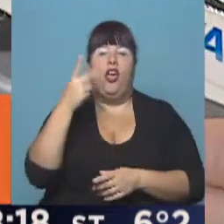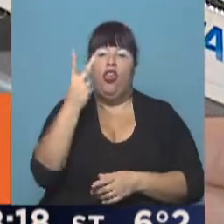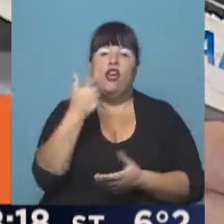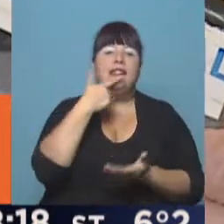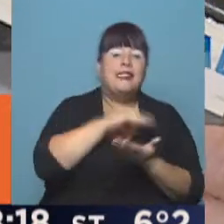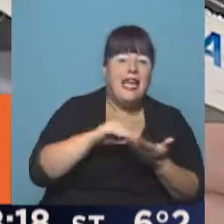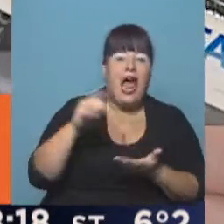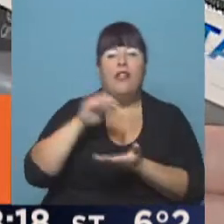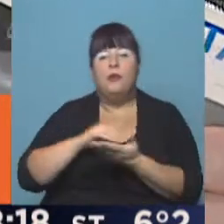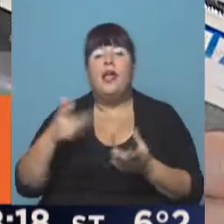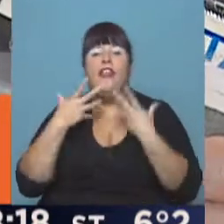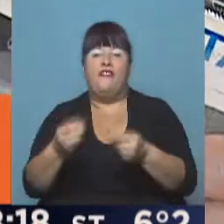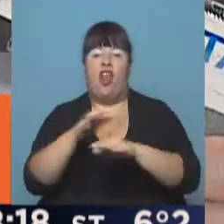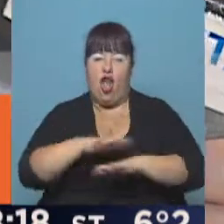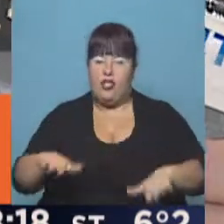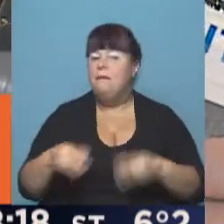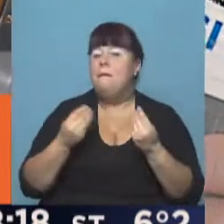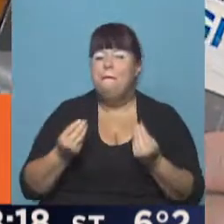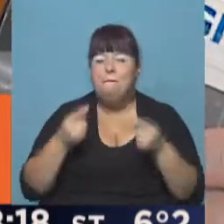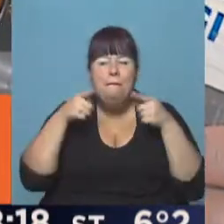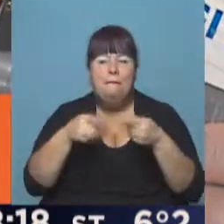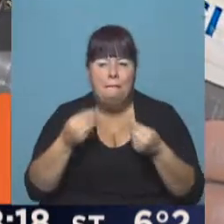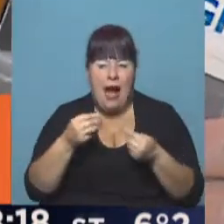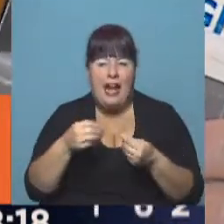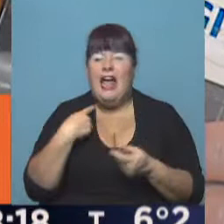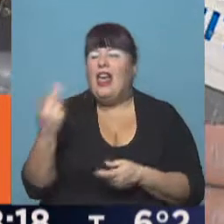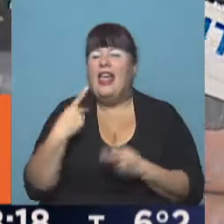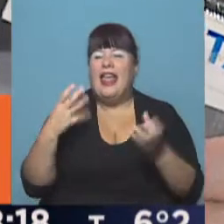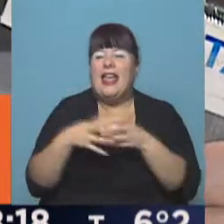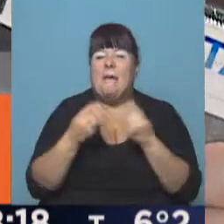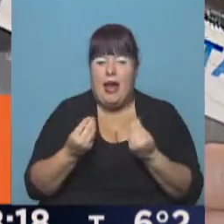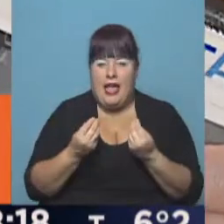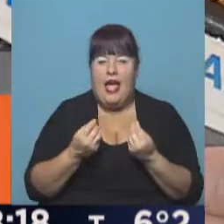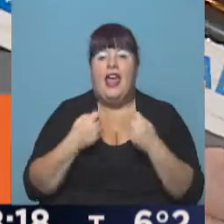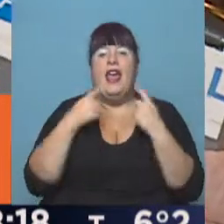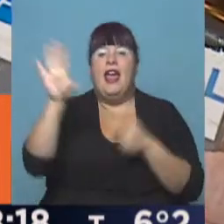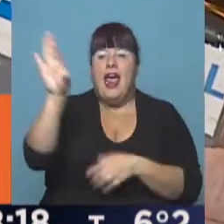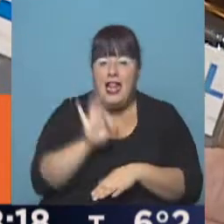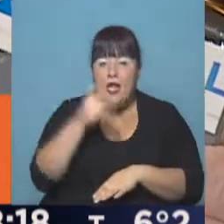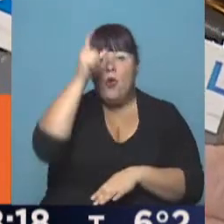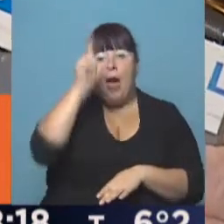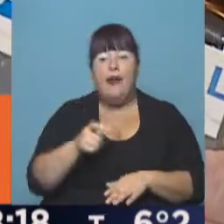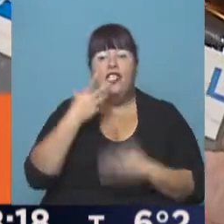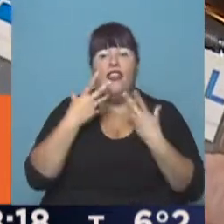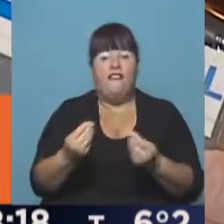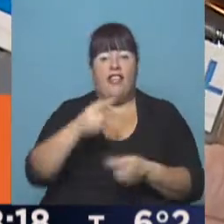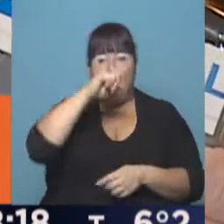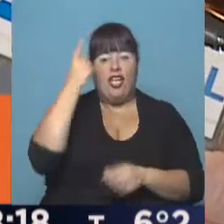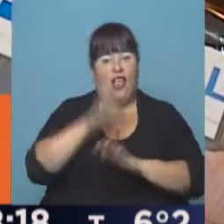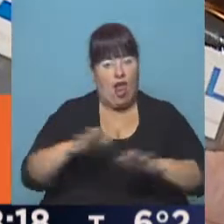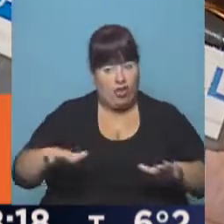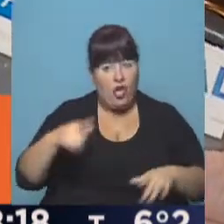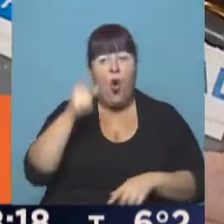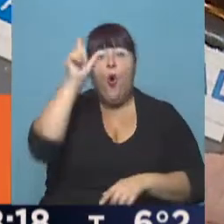bicameral del defensor del niño. La idea es, ¿cuál es el objetivo de esta bicameral? Producir la designación del defensor nacional del niño.